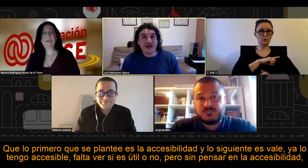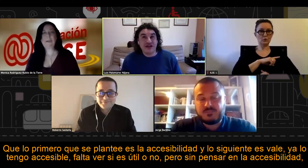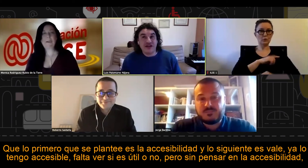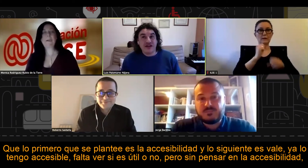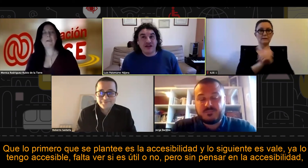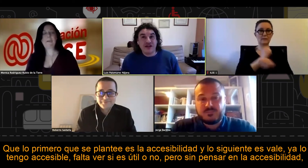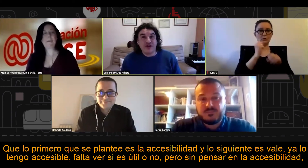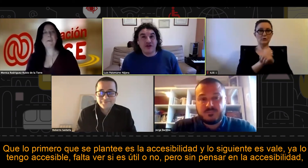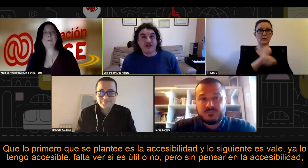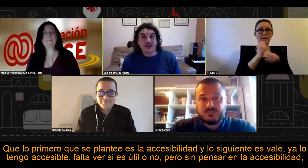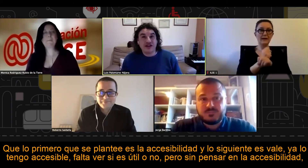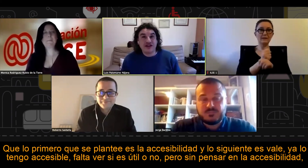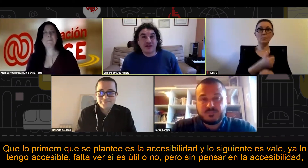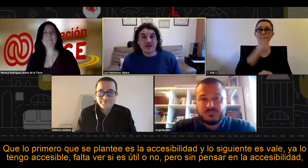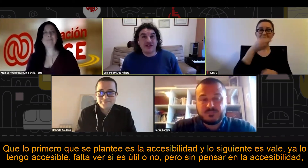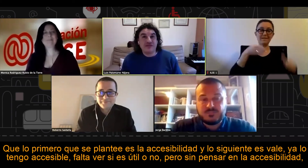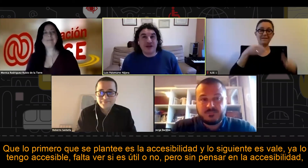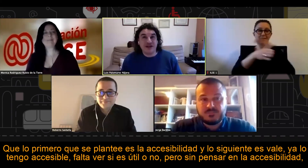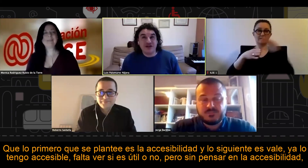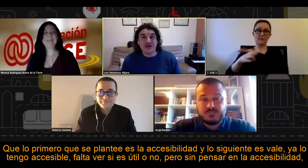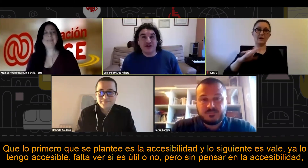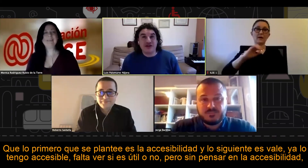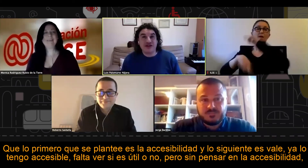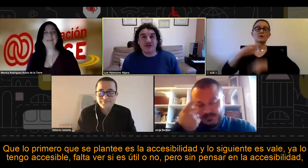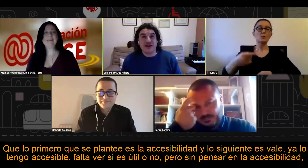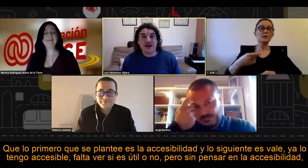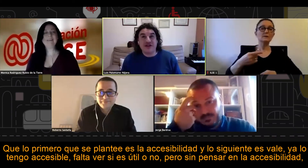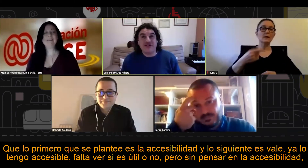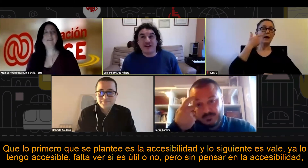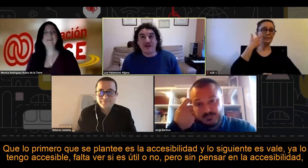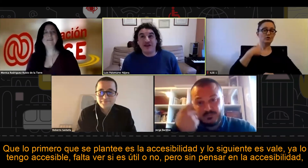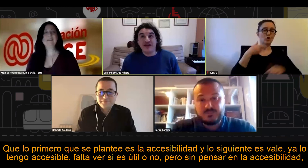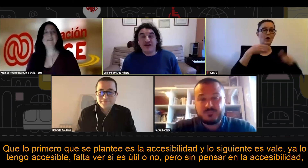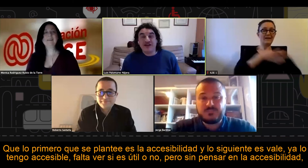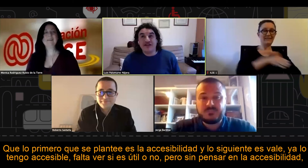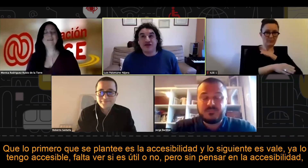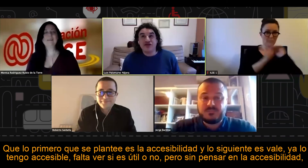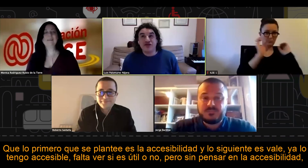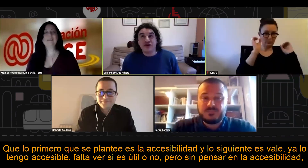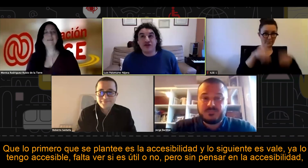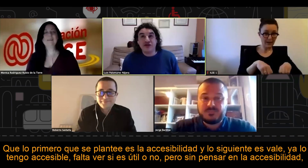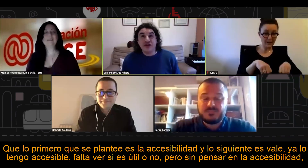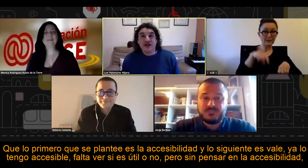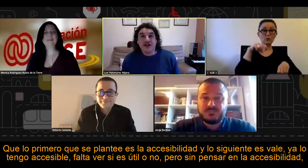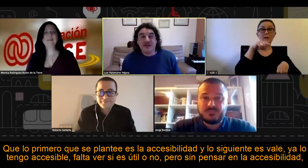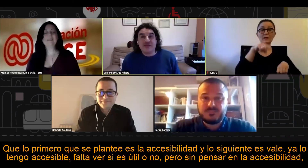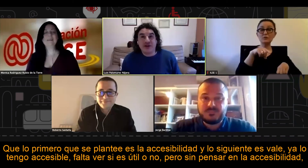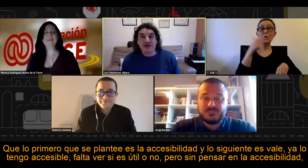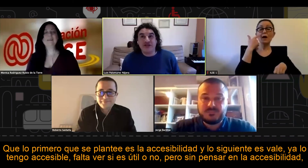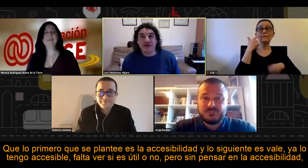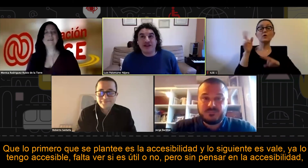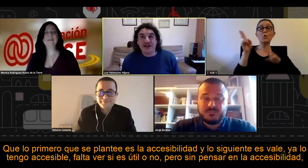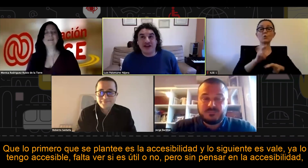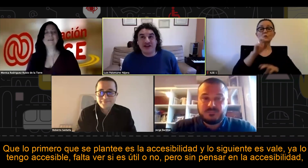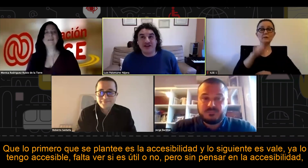accesibilidad y luego lo siguiente que se plantea es, vale, yo ya lo tengo accesible, ahora falta ver si esto es útil o no, pero